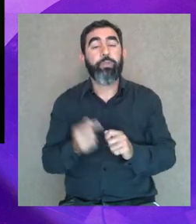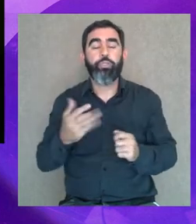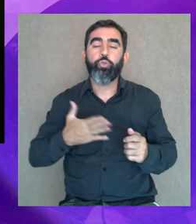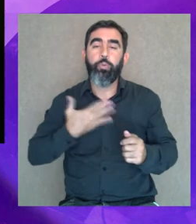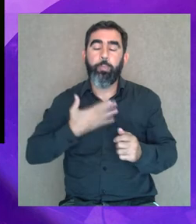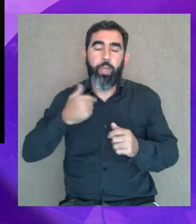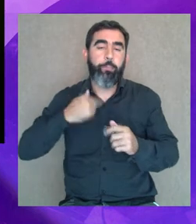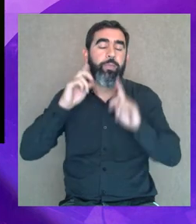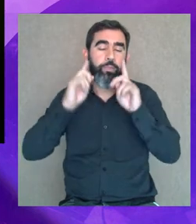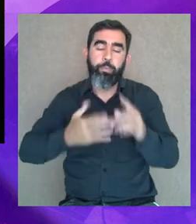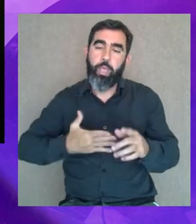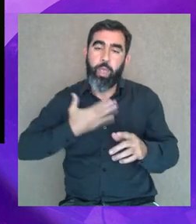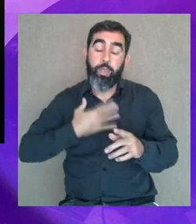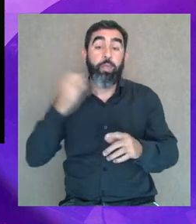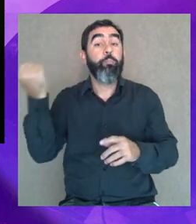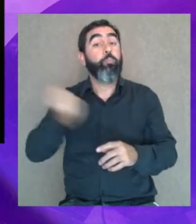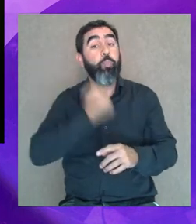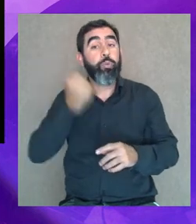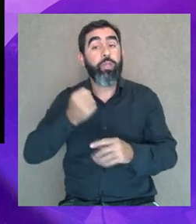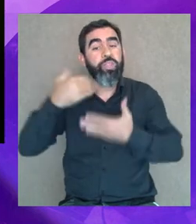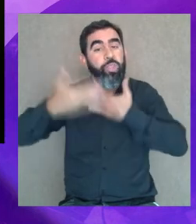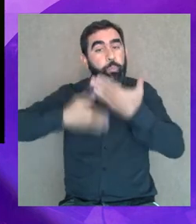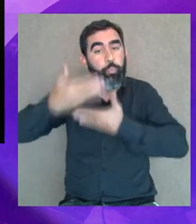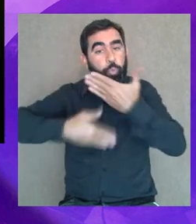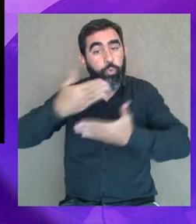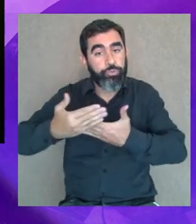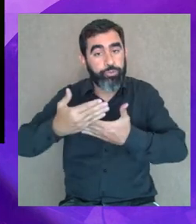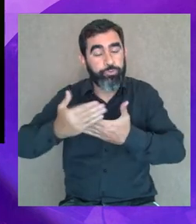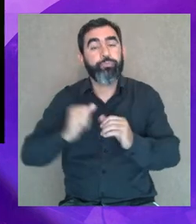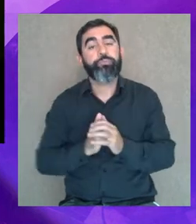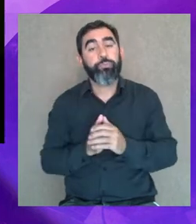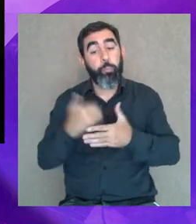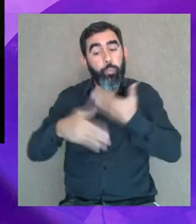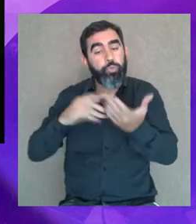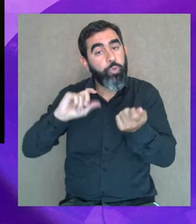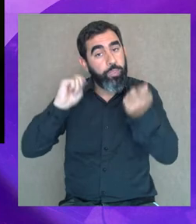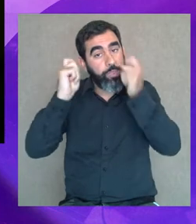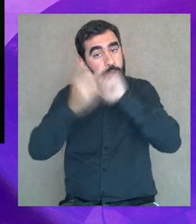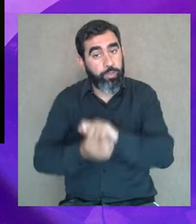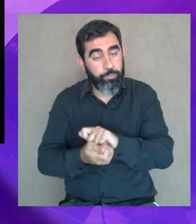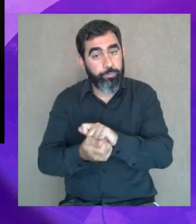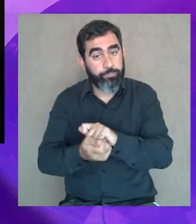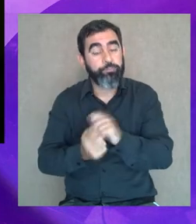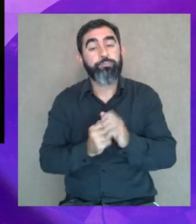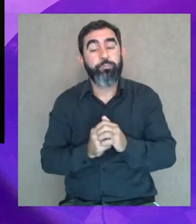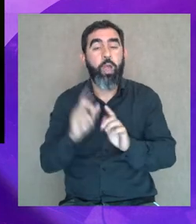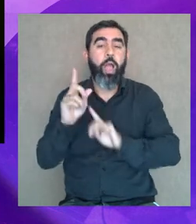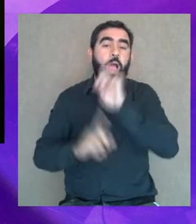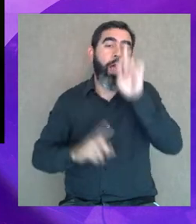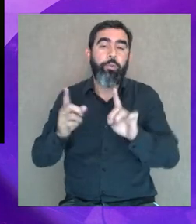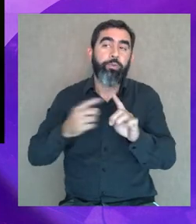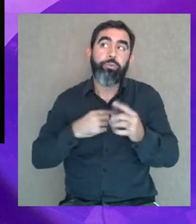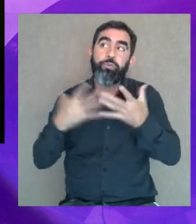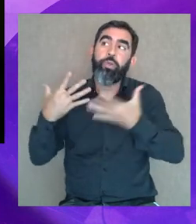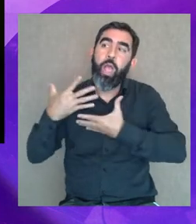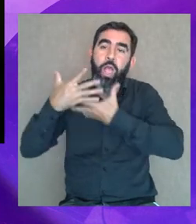alegra lo importante es estar en proceso no detendrán nunca ese proceso de cambio y a veces a 11 como que lo